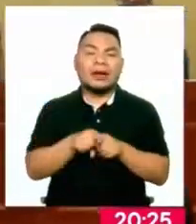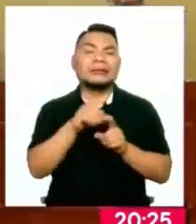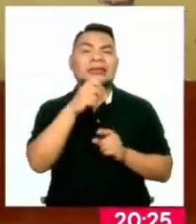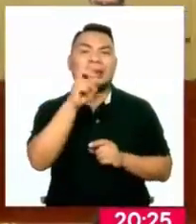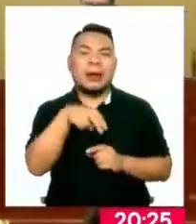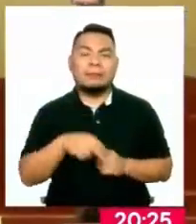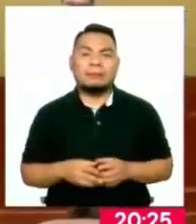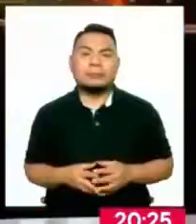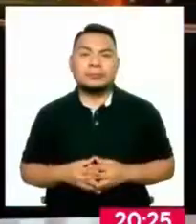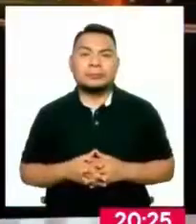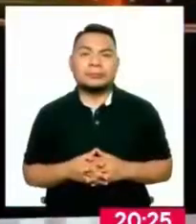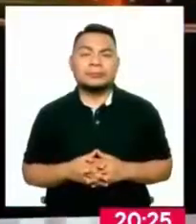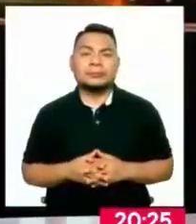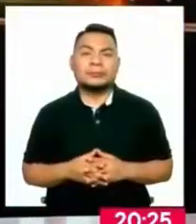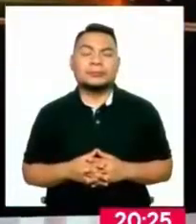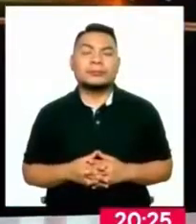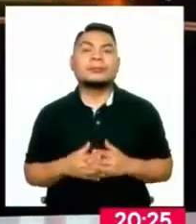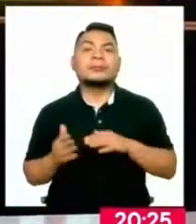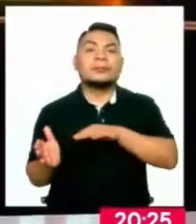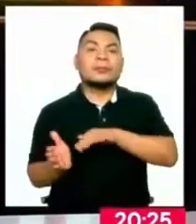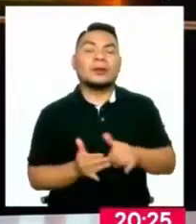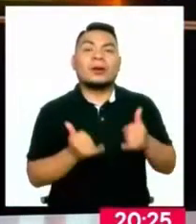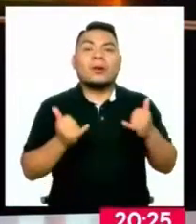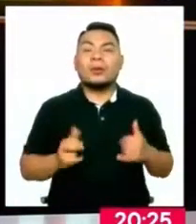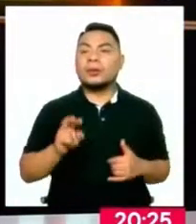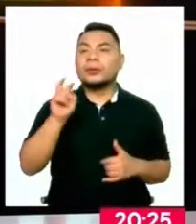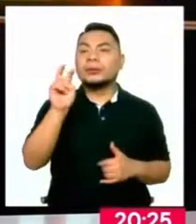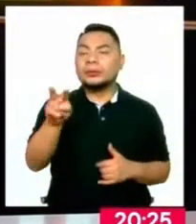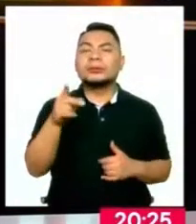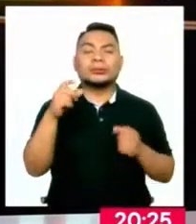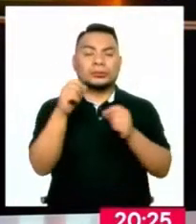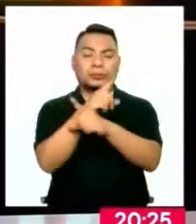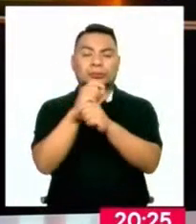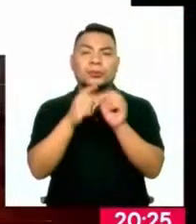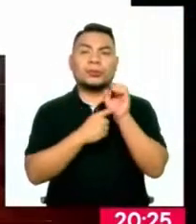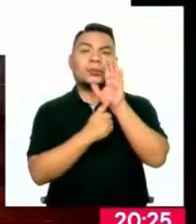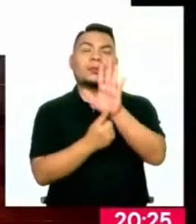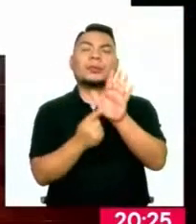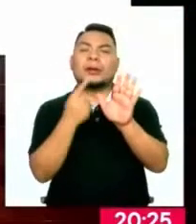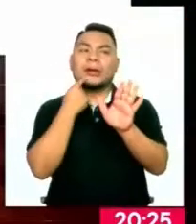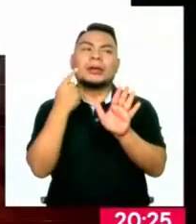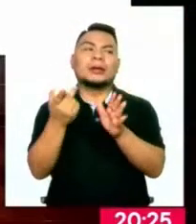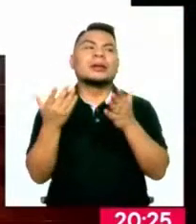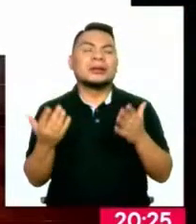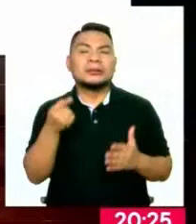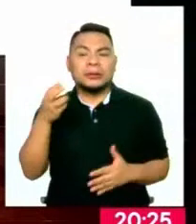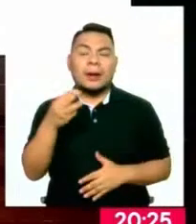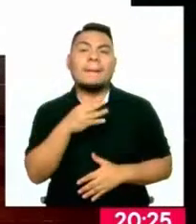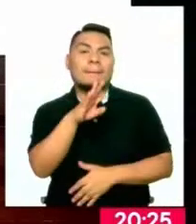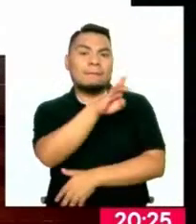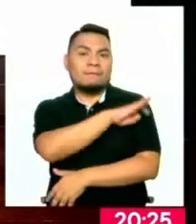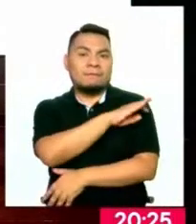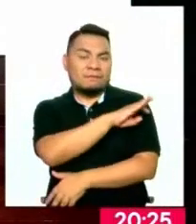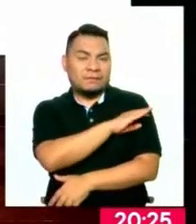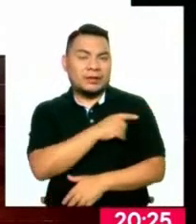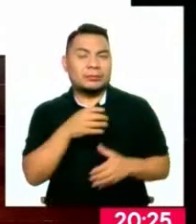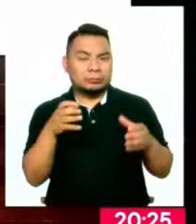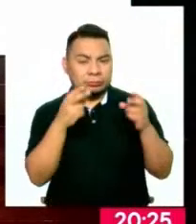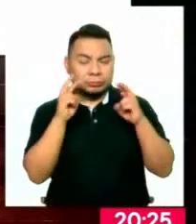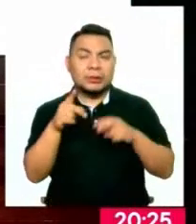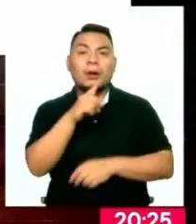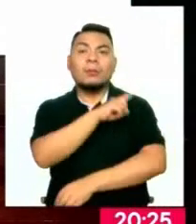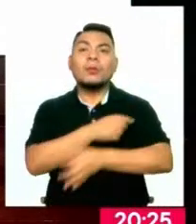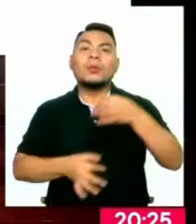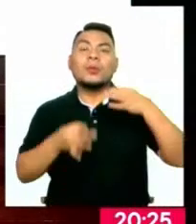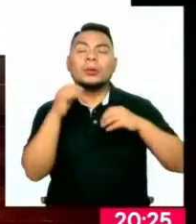CERNAMB. Muy bien, vamos a ver unos tweets también publicados en el Ministerio Público. El Poder